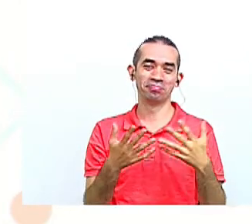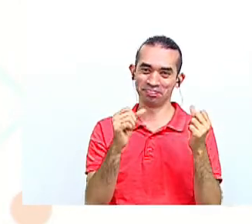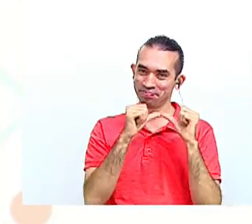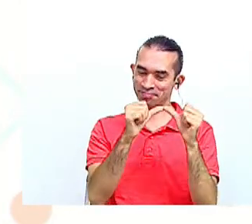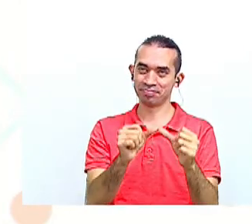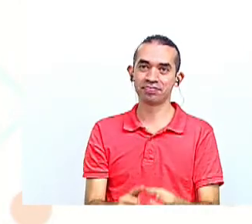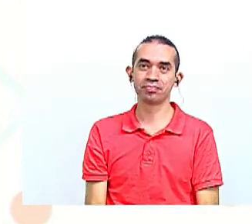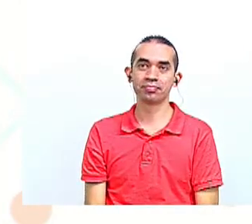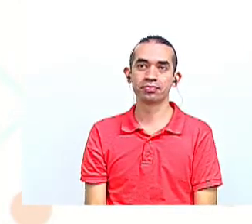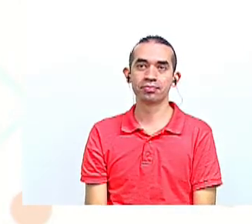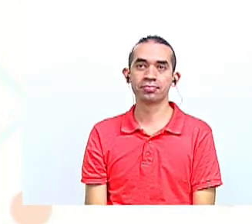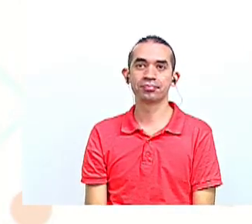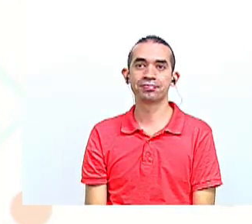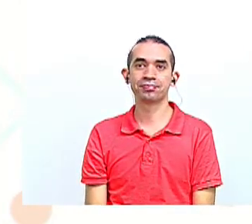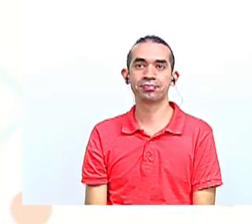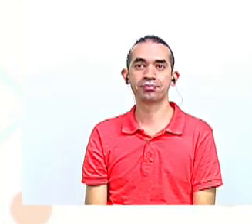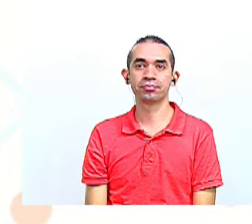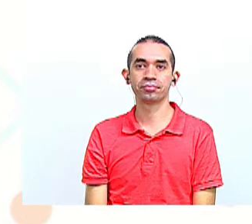Continuemos.